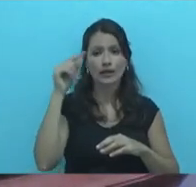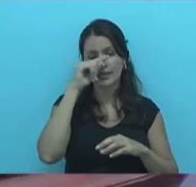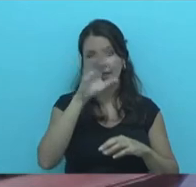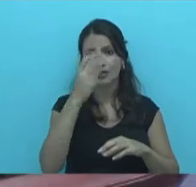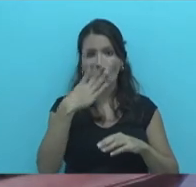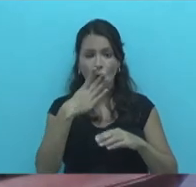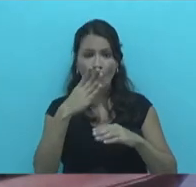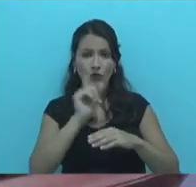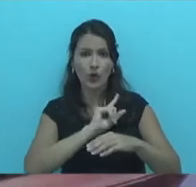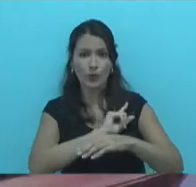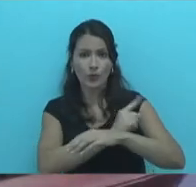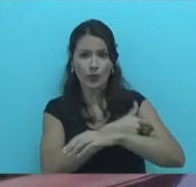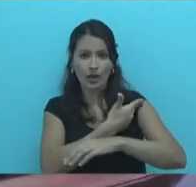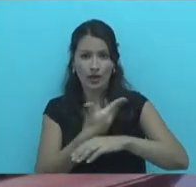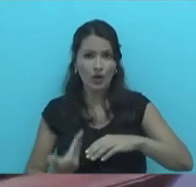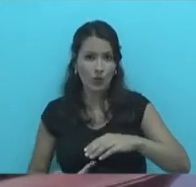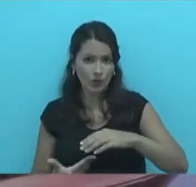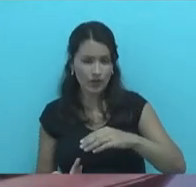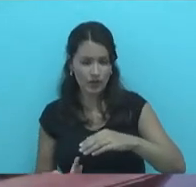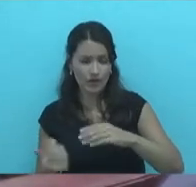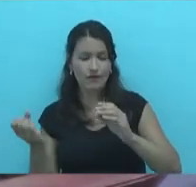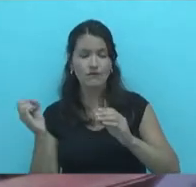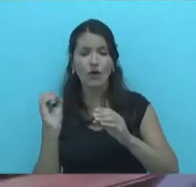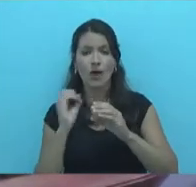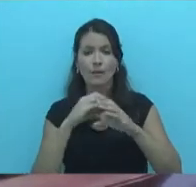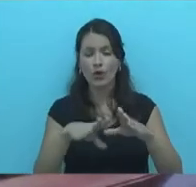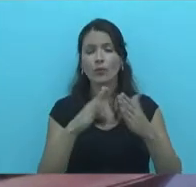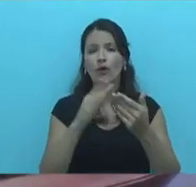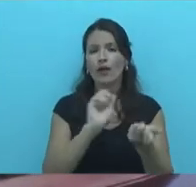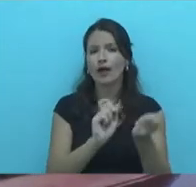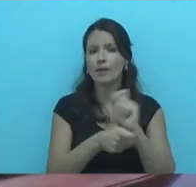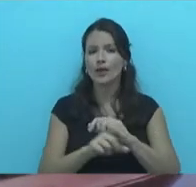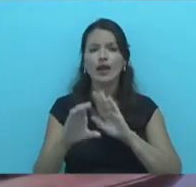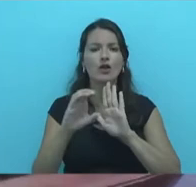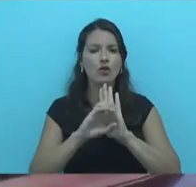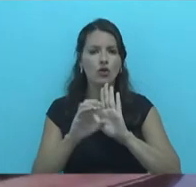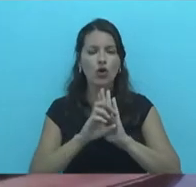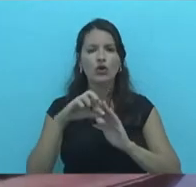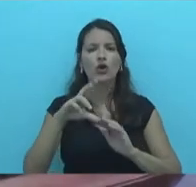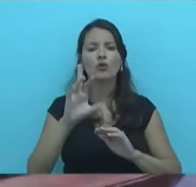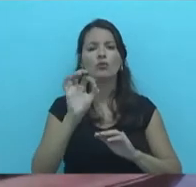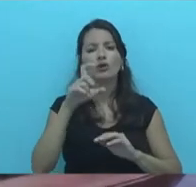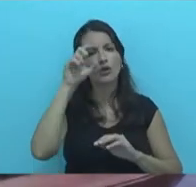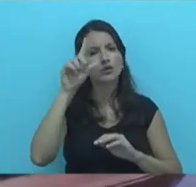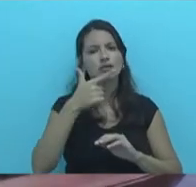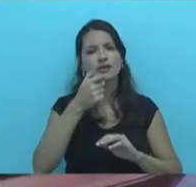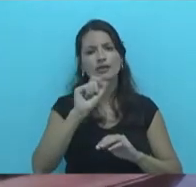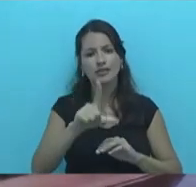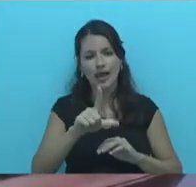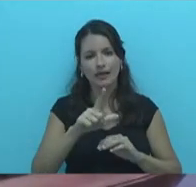que reforma el Código Procesal Civil y Comercial, al que está adjuntado un proyecto